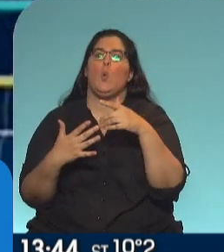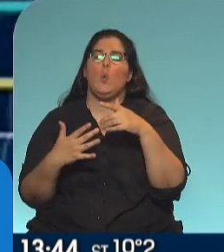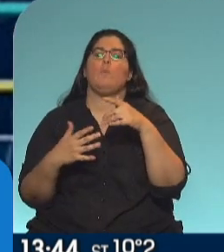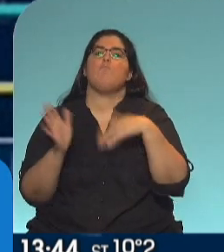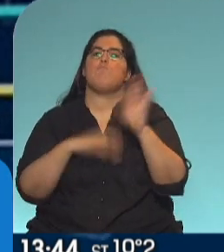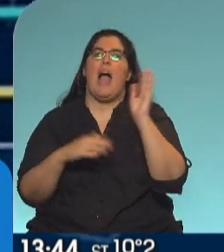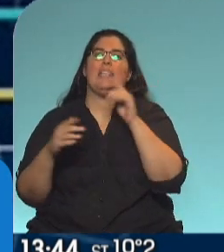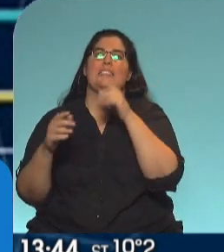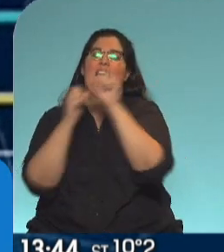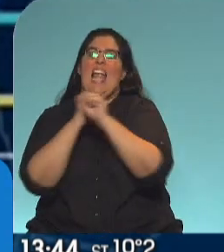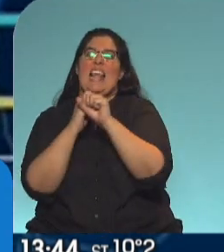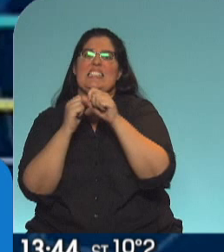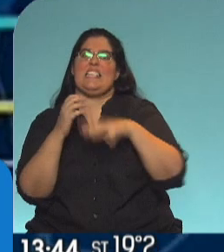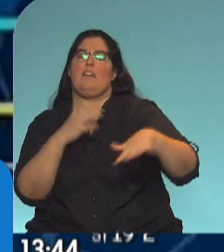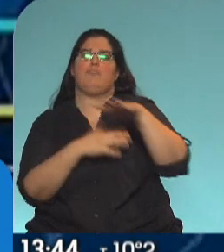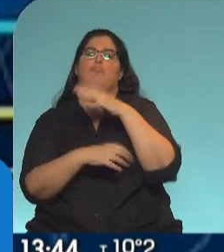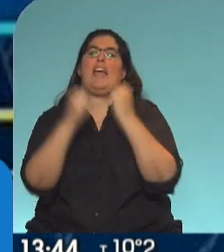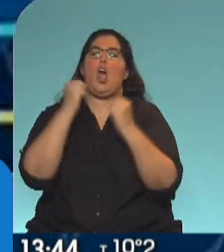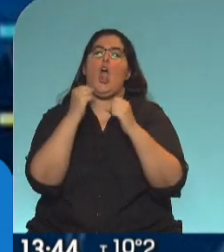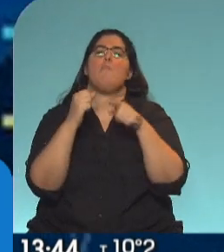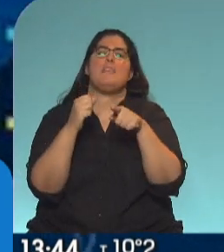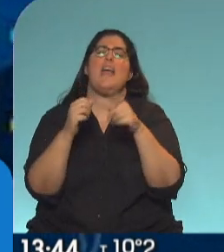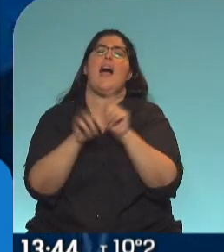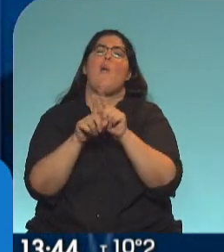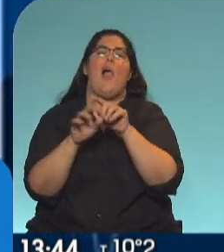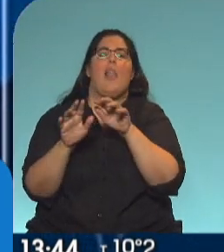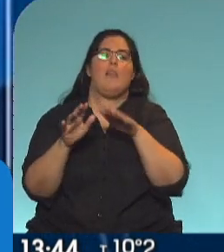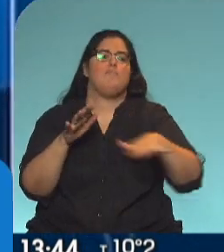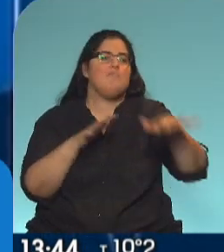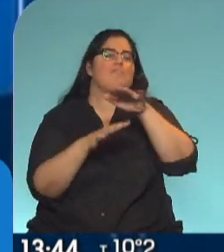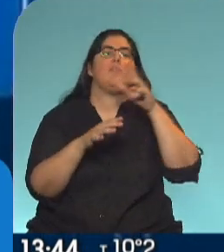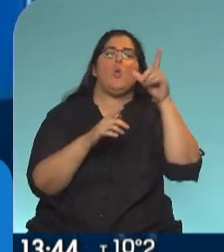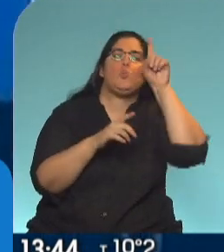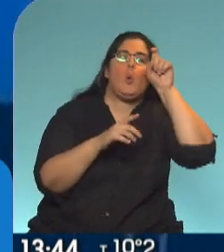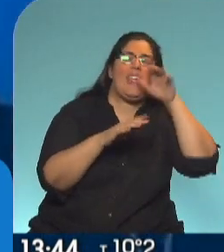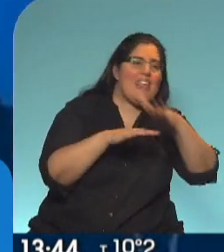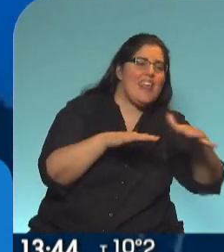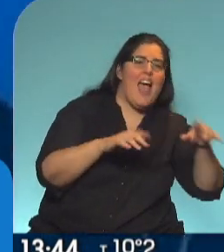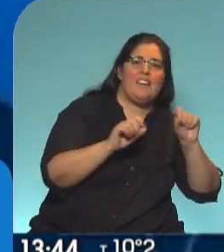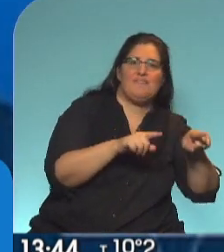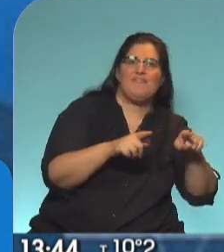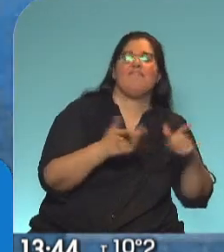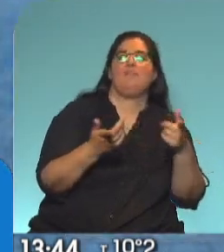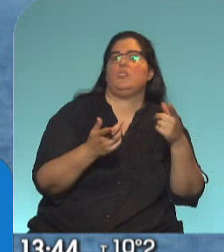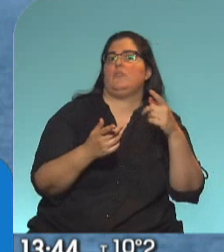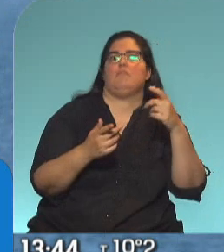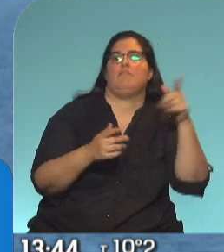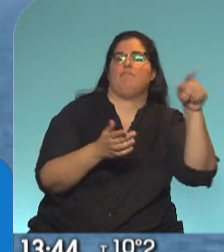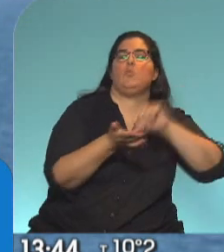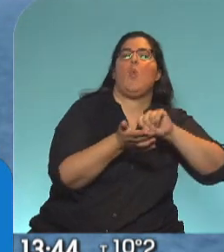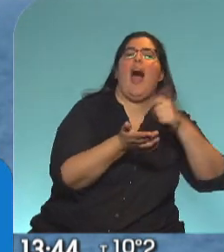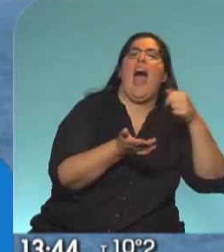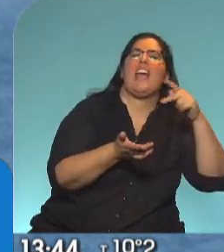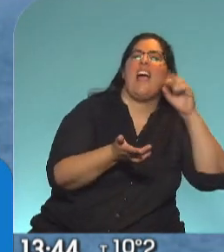exclusiva griega prácticamente hasta las mismas costas turcas, lo que resulta inaceptable para Ankara.